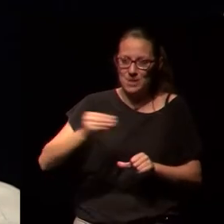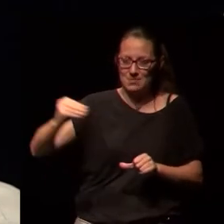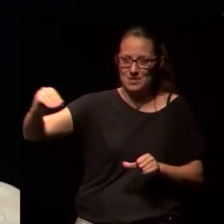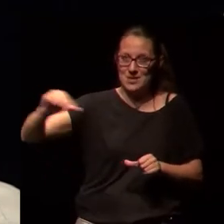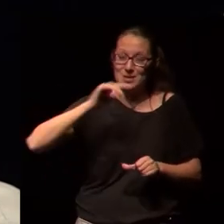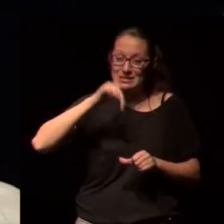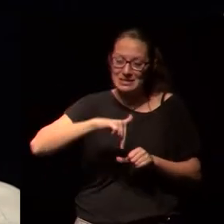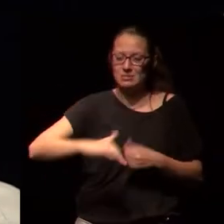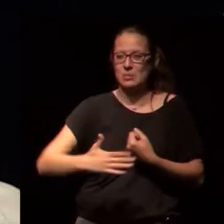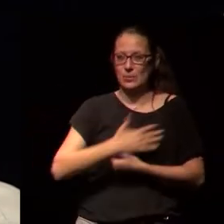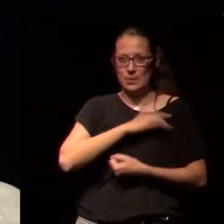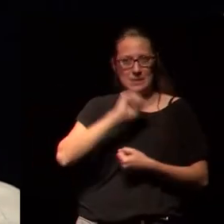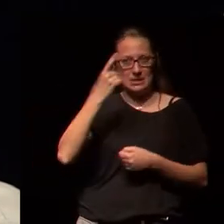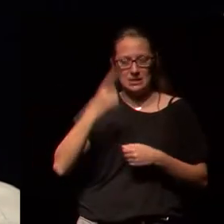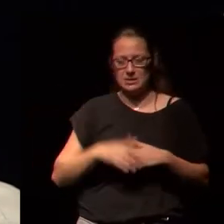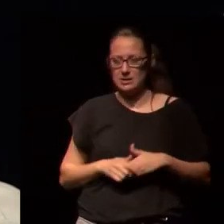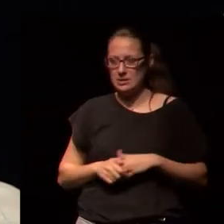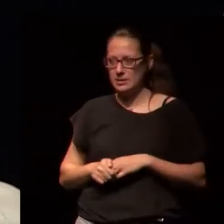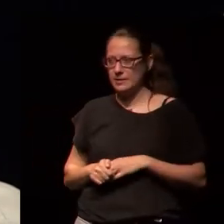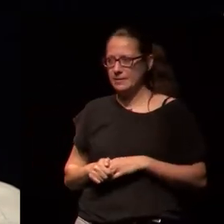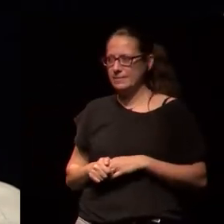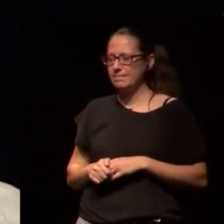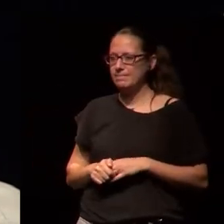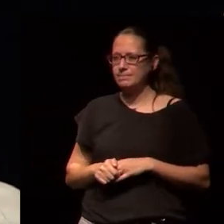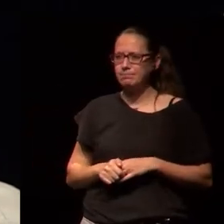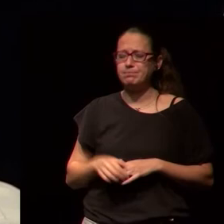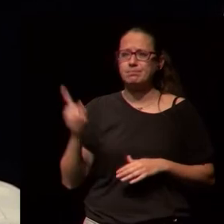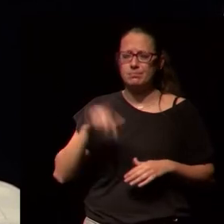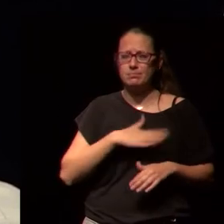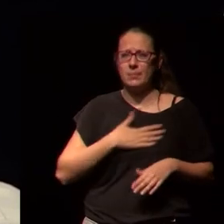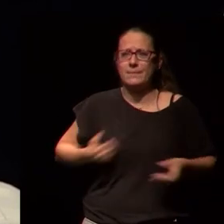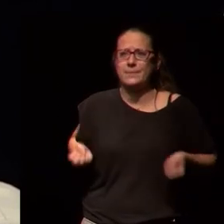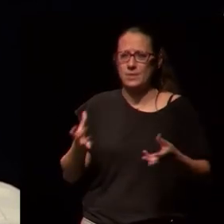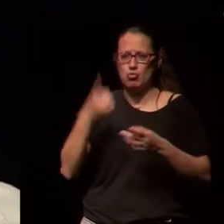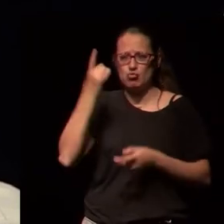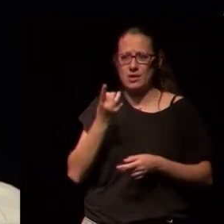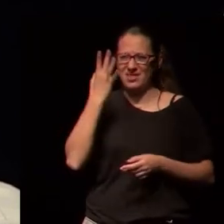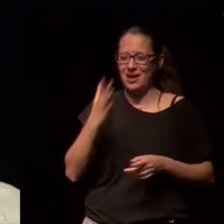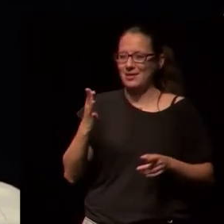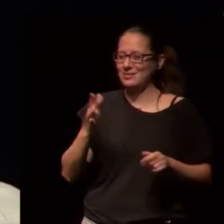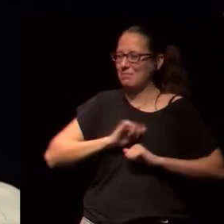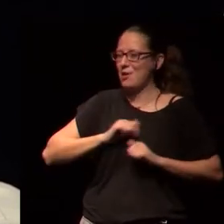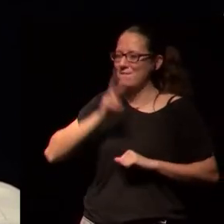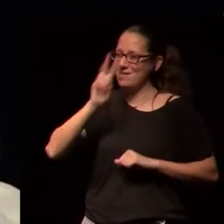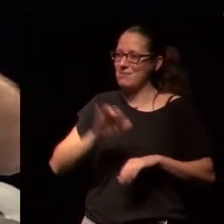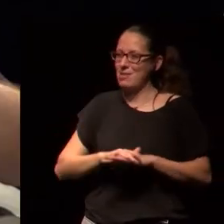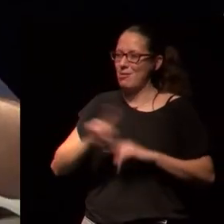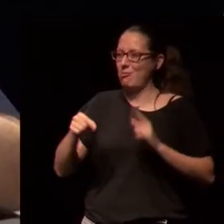quería comentar una idea que espero que sirva para animar el debate, y